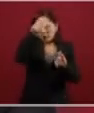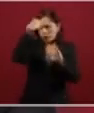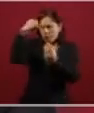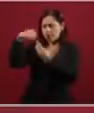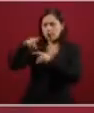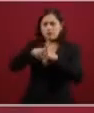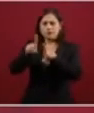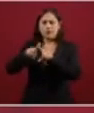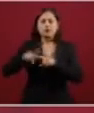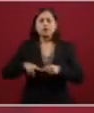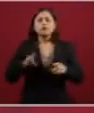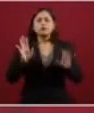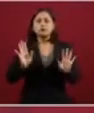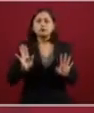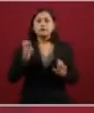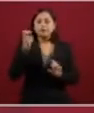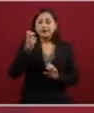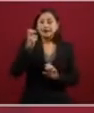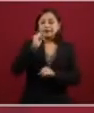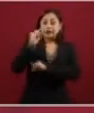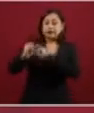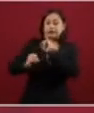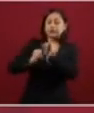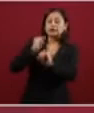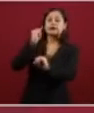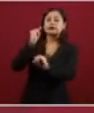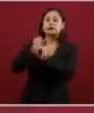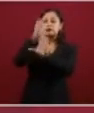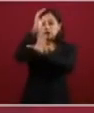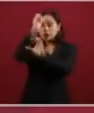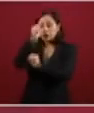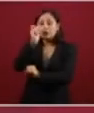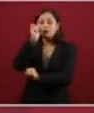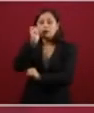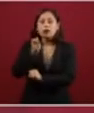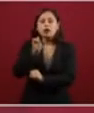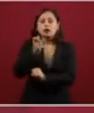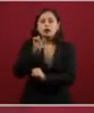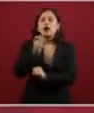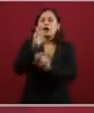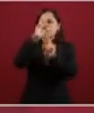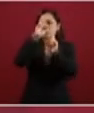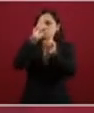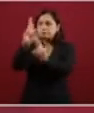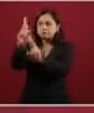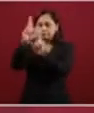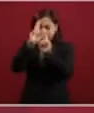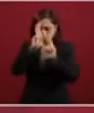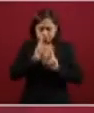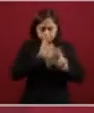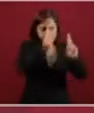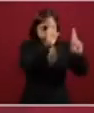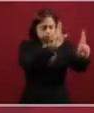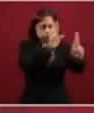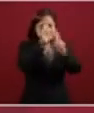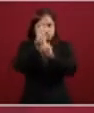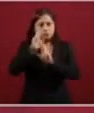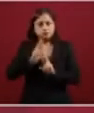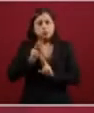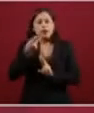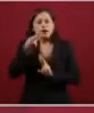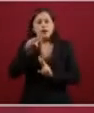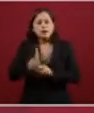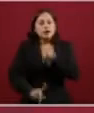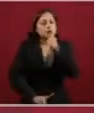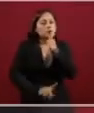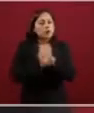coexistencia internacional es el respeto a las diferencias. ¿Dónde viene la tensión? Cuando yo quiero que otro país haga lo que